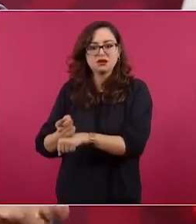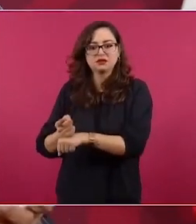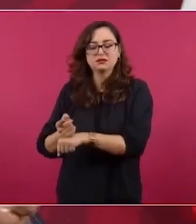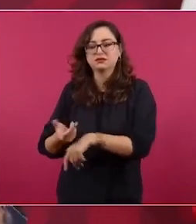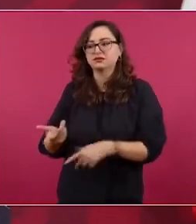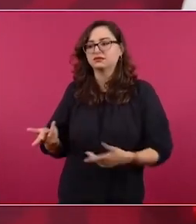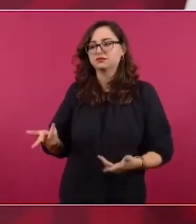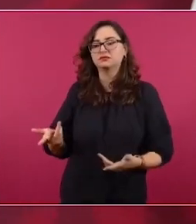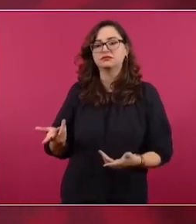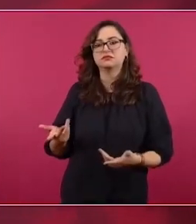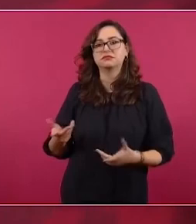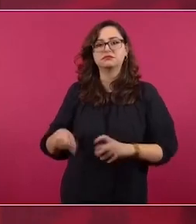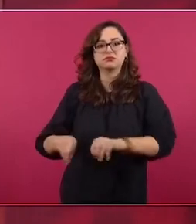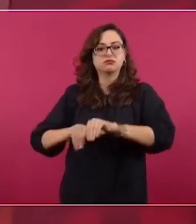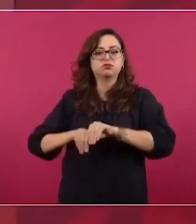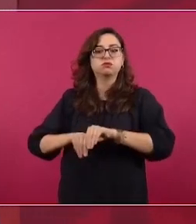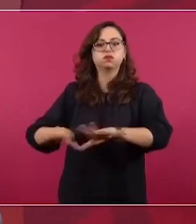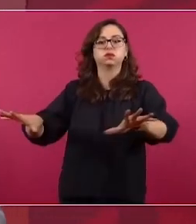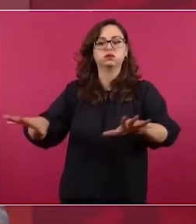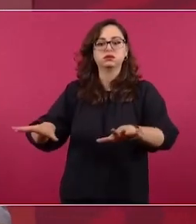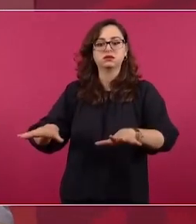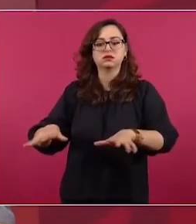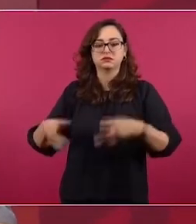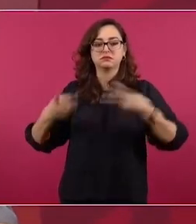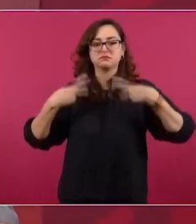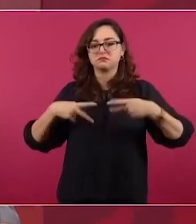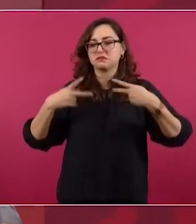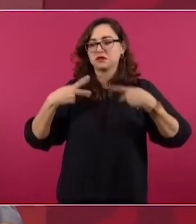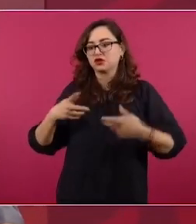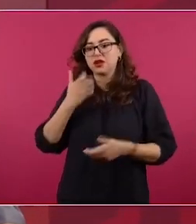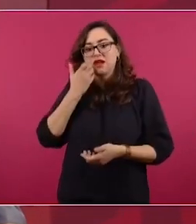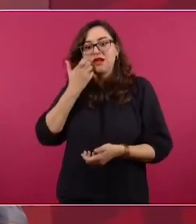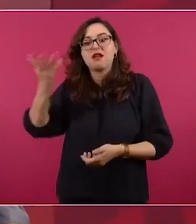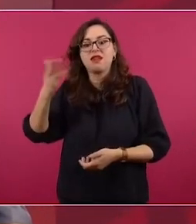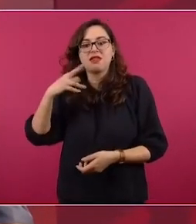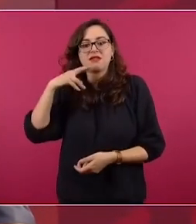Pues sí, es importante.